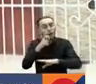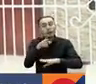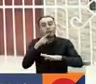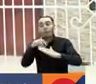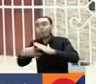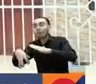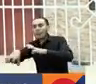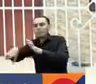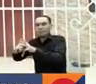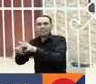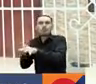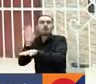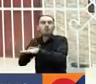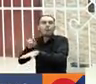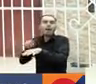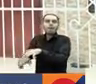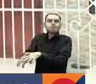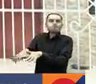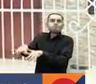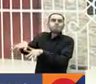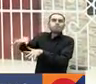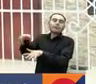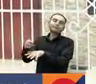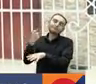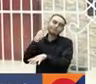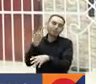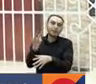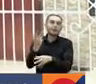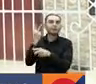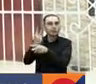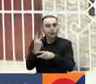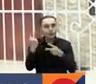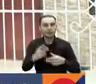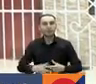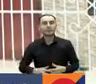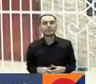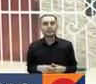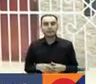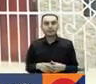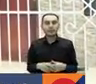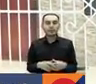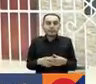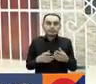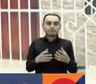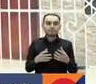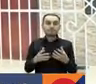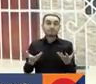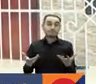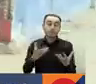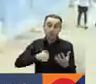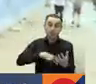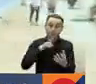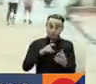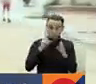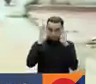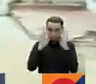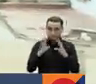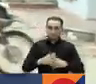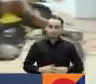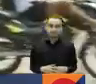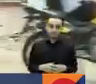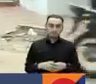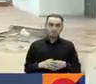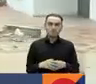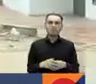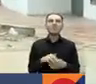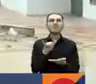las principales fuentes de inundación en las viviendas, y bueno, o sea, debemos estar pendientes. Asimismo,